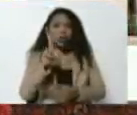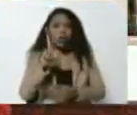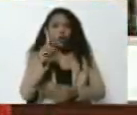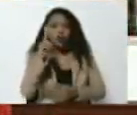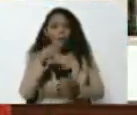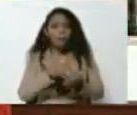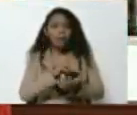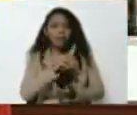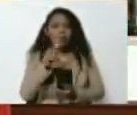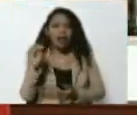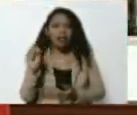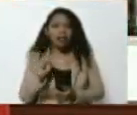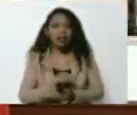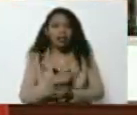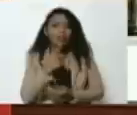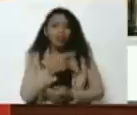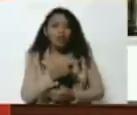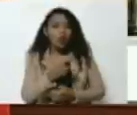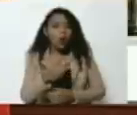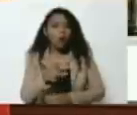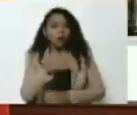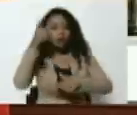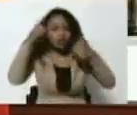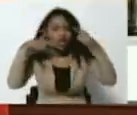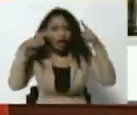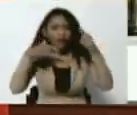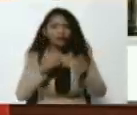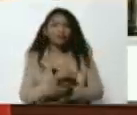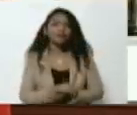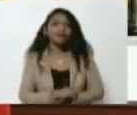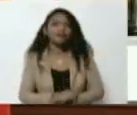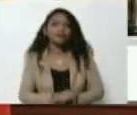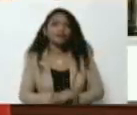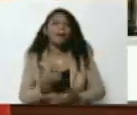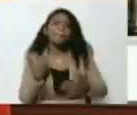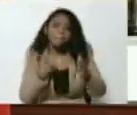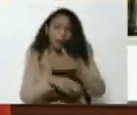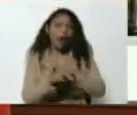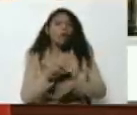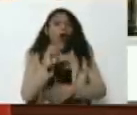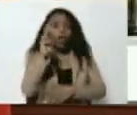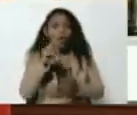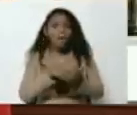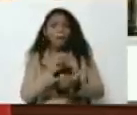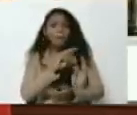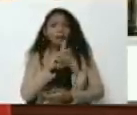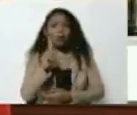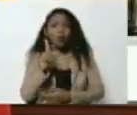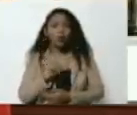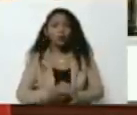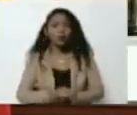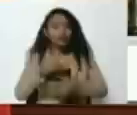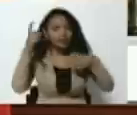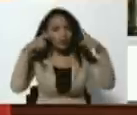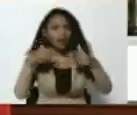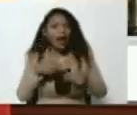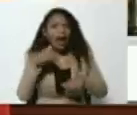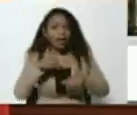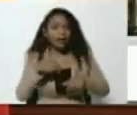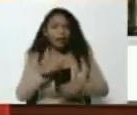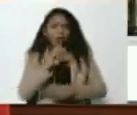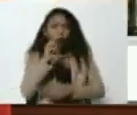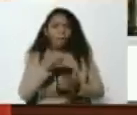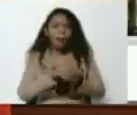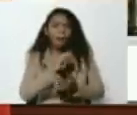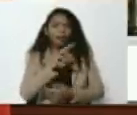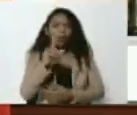2021-2030. Dijo nuestro comandante Chávez, vamos al 2021. Comandante Chávez, estamos en